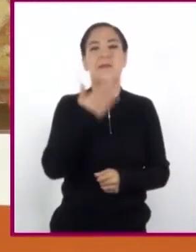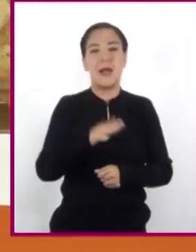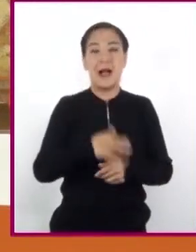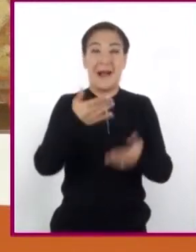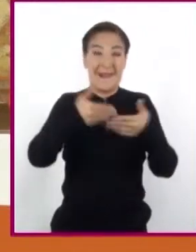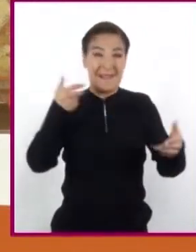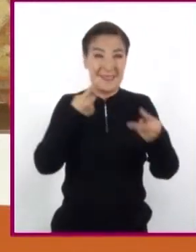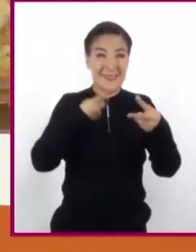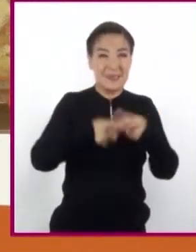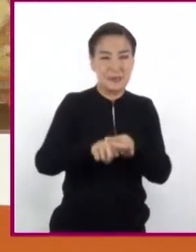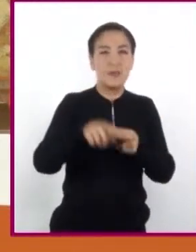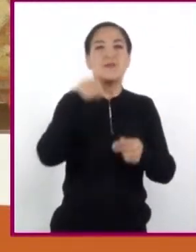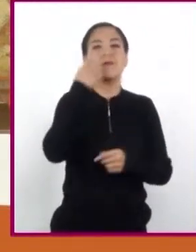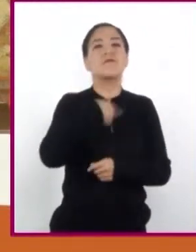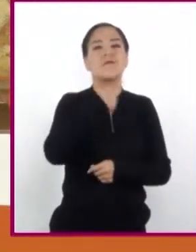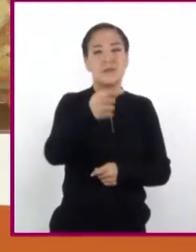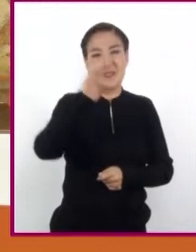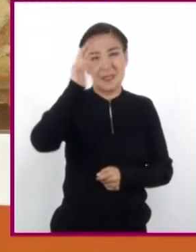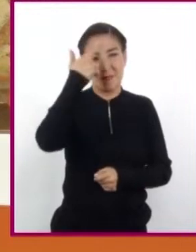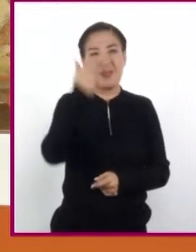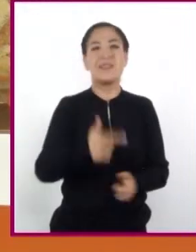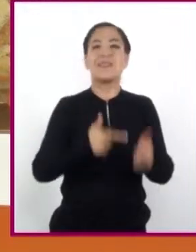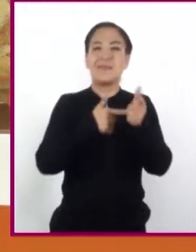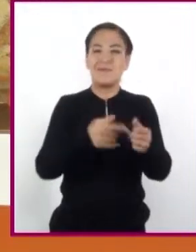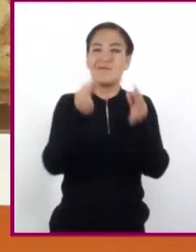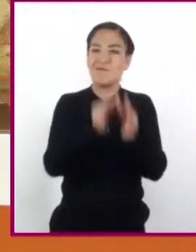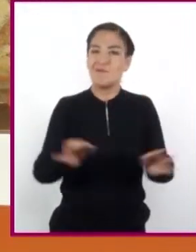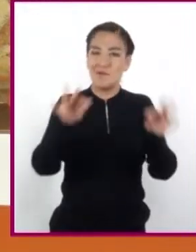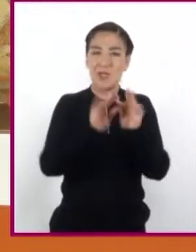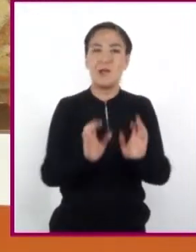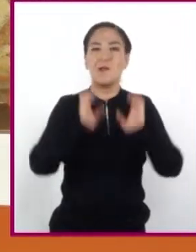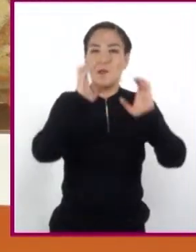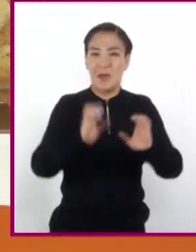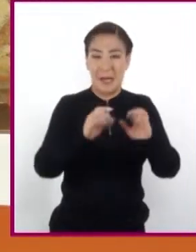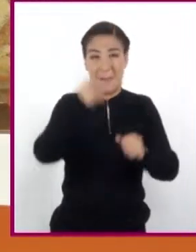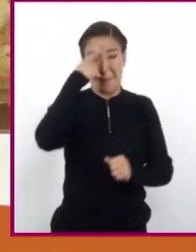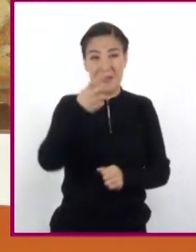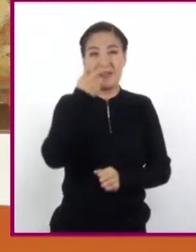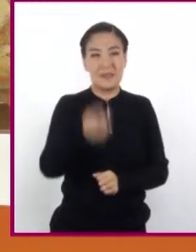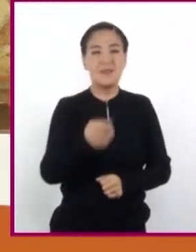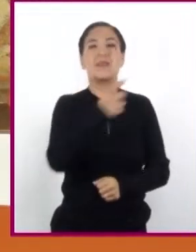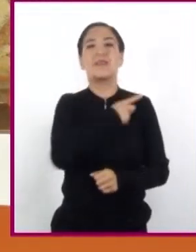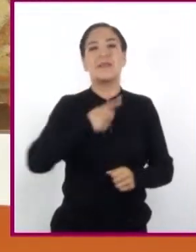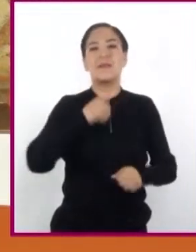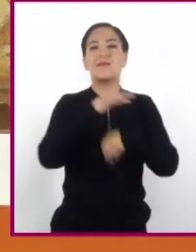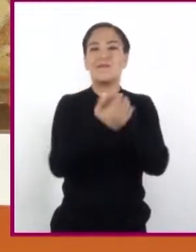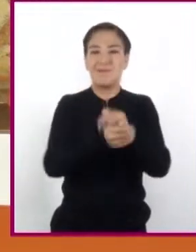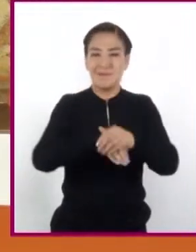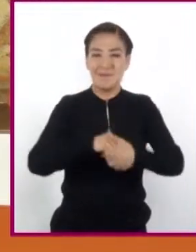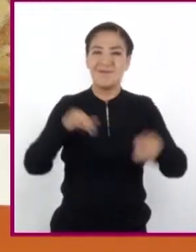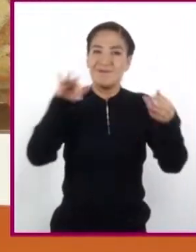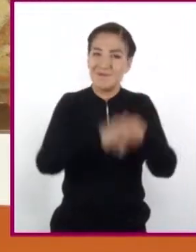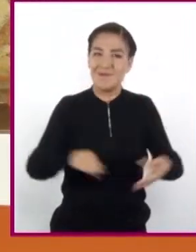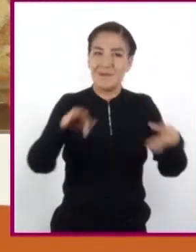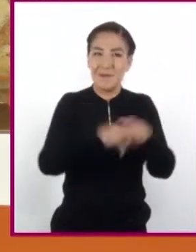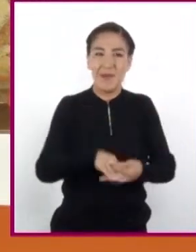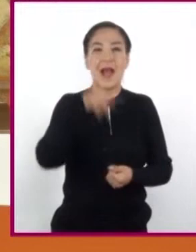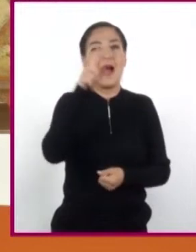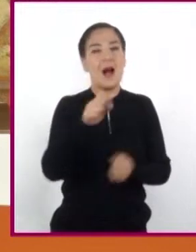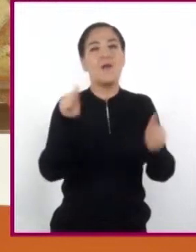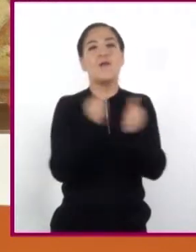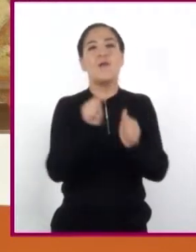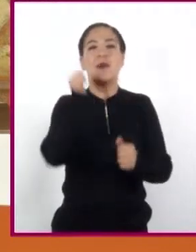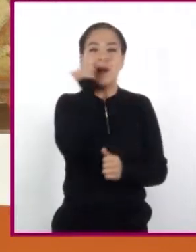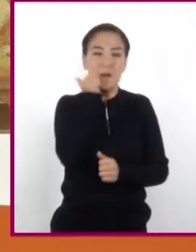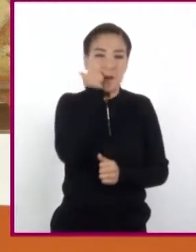comenzar, quiero recordarles la importancia de seguir cuidando. Para ello, hay que lavarse continuamente las manos con agua y